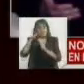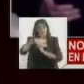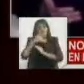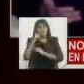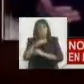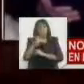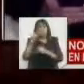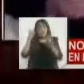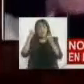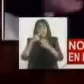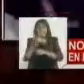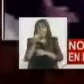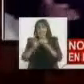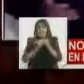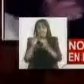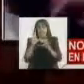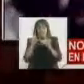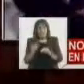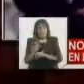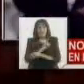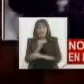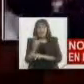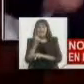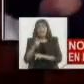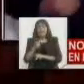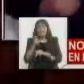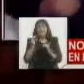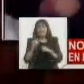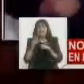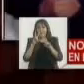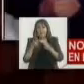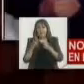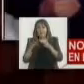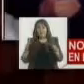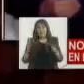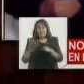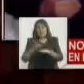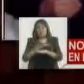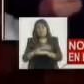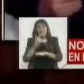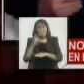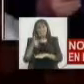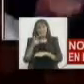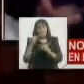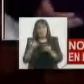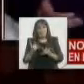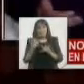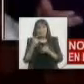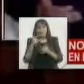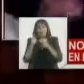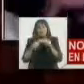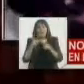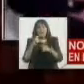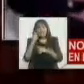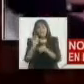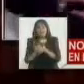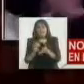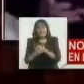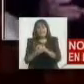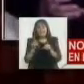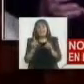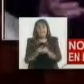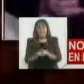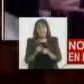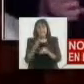y el sistema internacional tampoco, y se revisaron una serie de antecedentes en los que se ha actuado en este sentido, pero